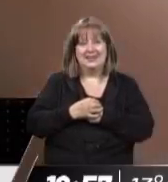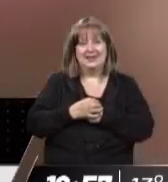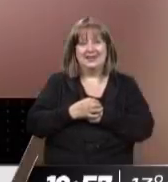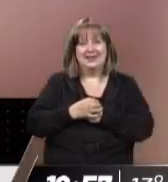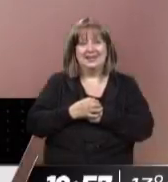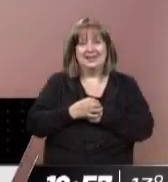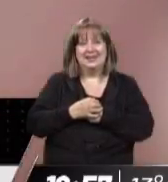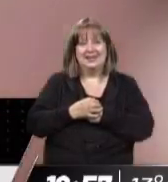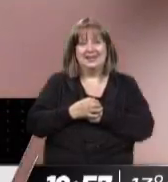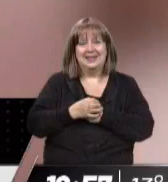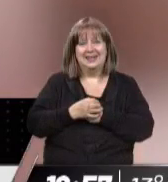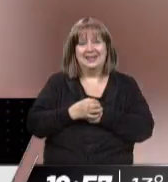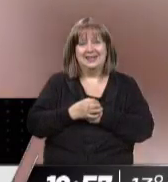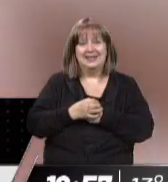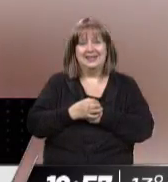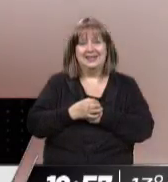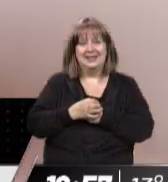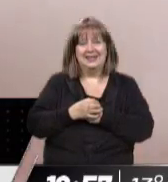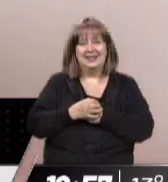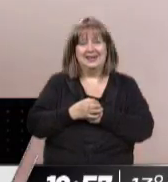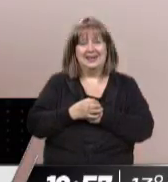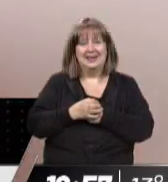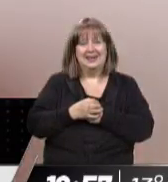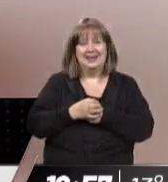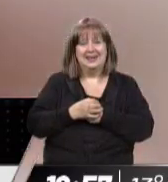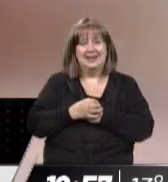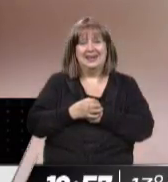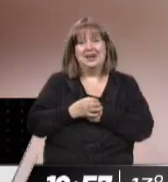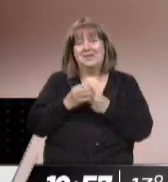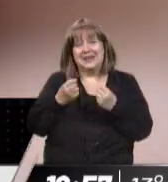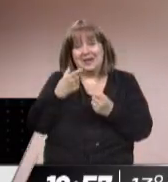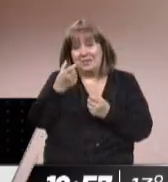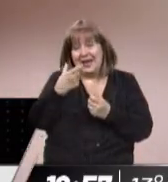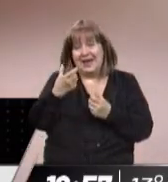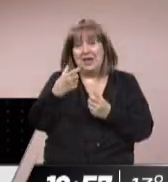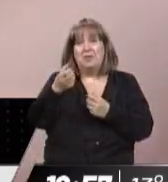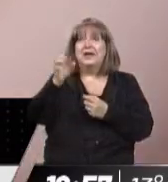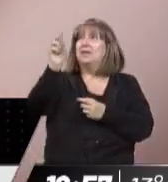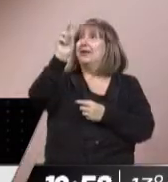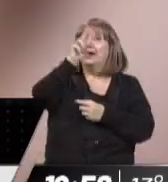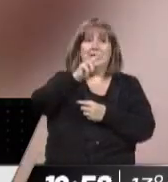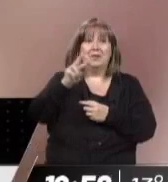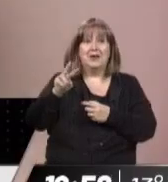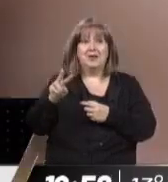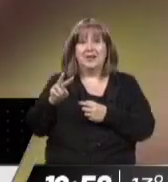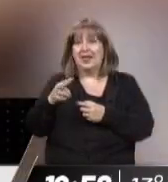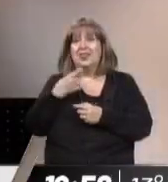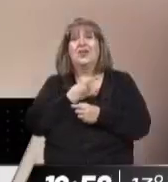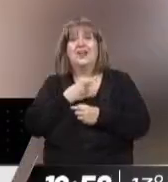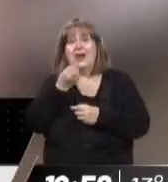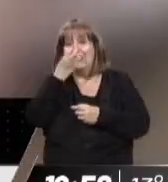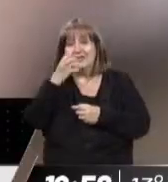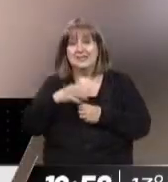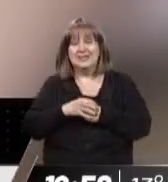Ahora se ilumina él y el perrito después lo viene a buscar. Claro, el perrito está claro, buscando la luz. Lo ahí. Pierde, ¿sí? Claro, se pierde. Mira, mira. Ahí, ahí, ahí lo.